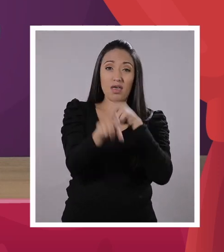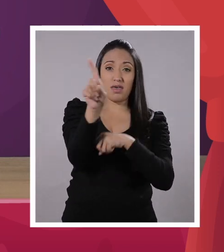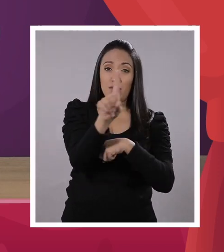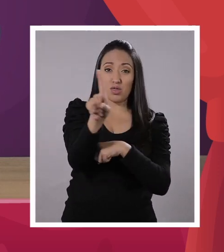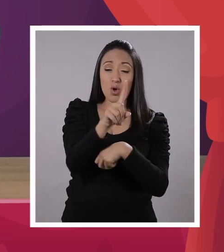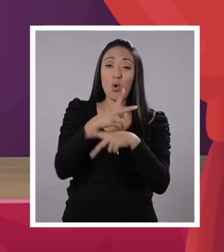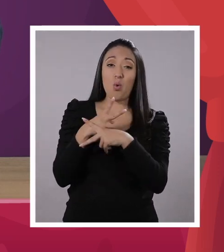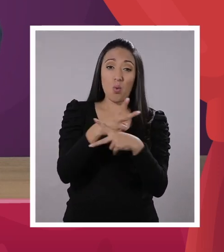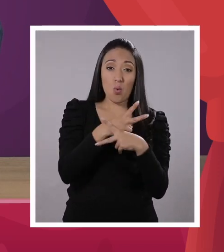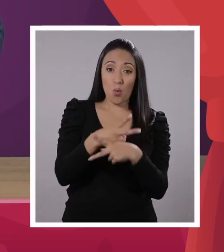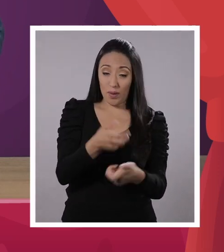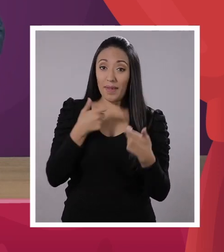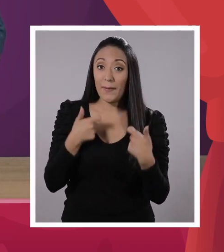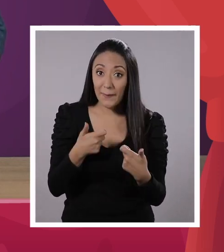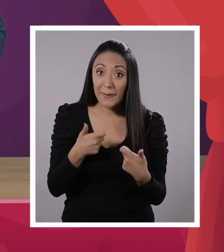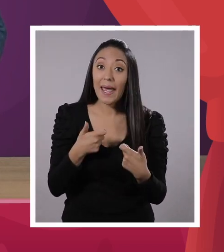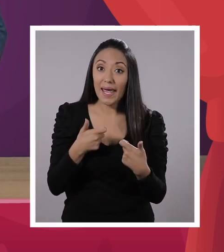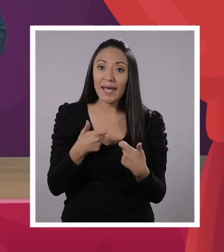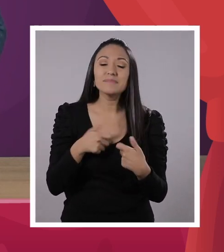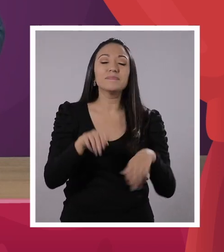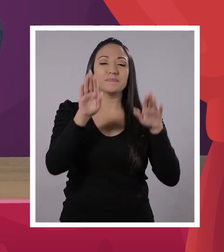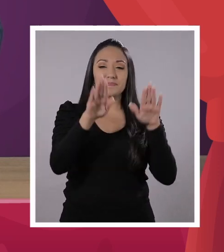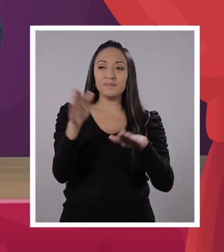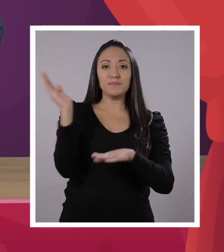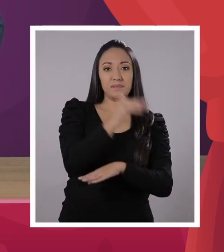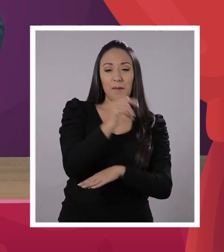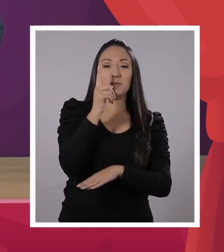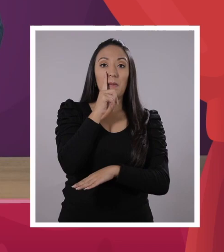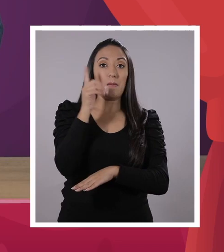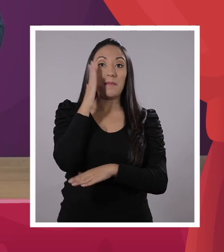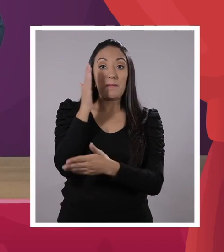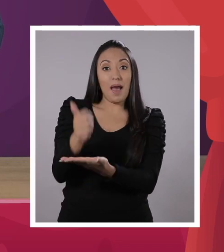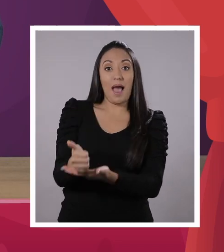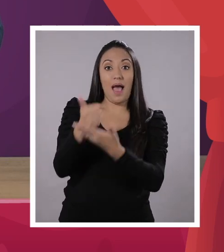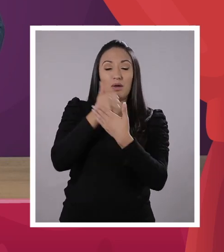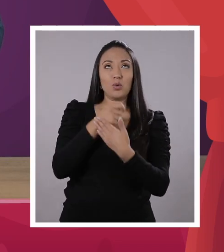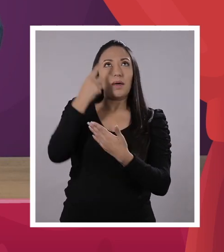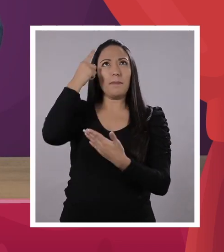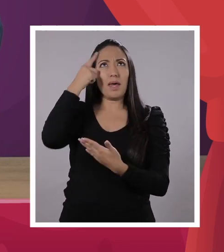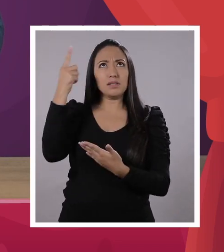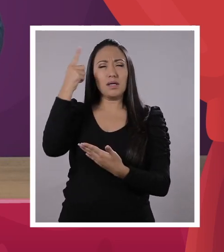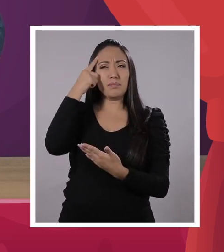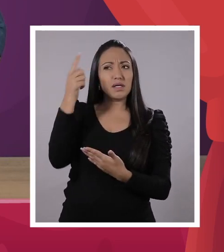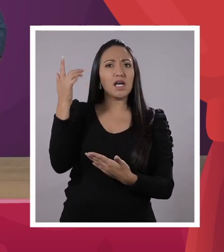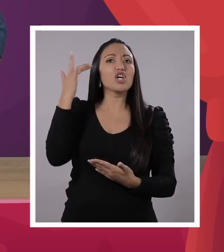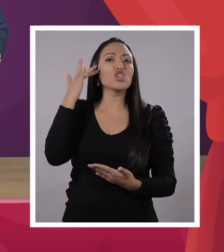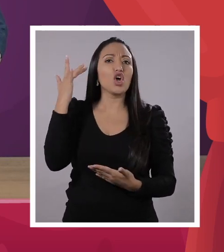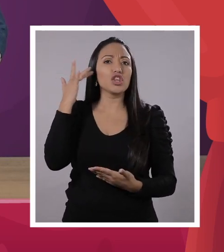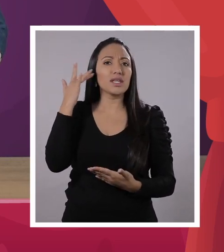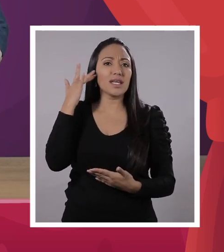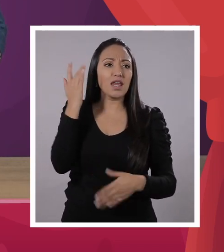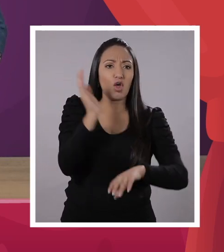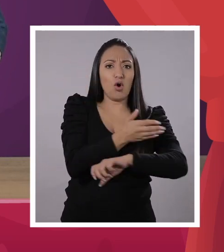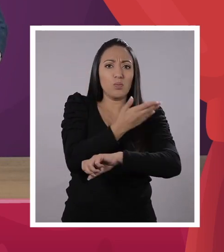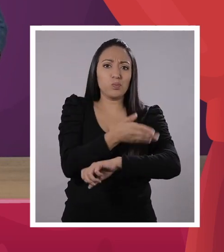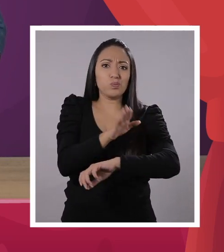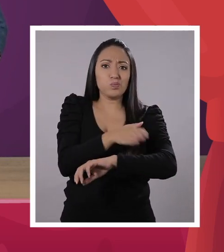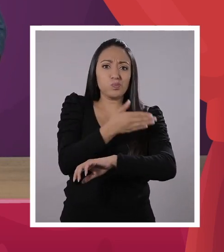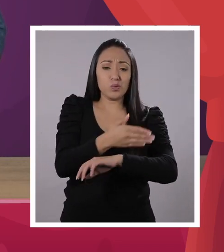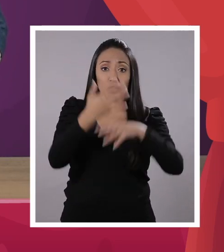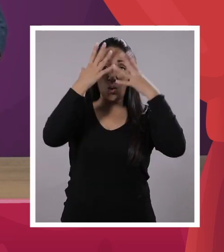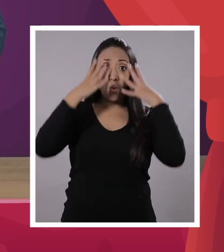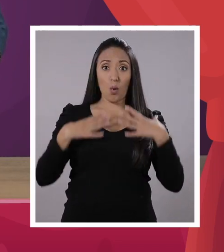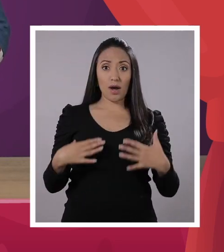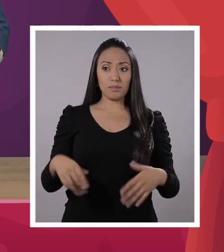lastimarnos las manitas y hacerlo con mucho cuidado. ¿Les parece bien? Y vamos a ir en nuestra mente experimentando algunos sonidos